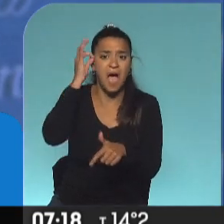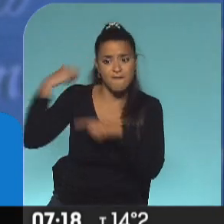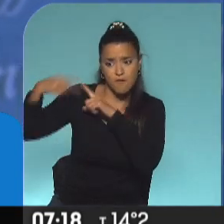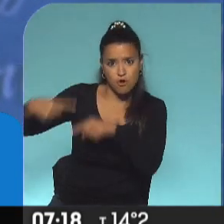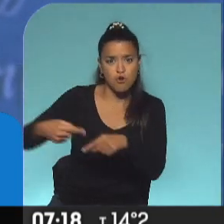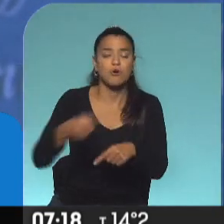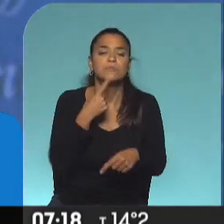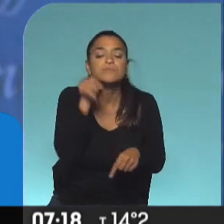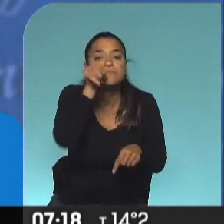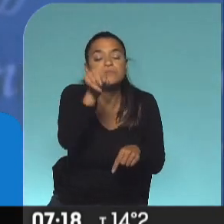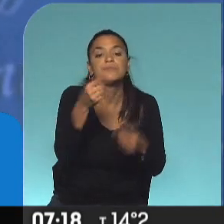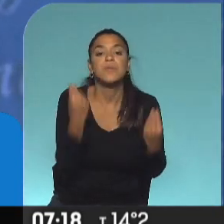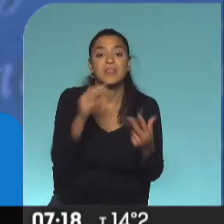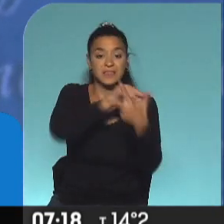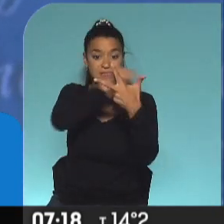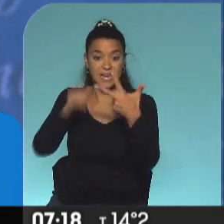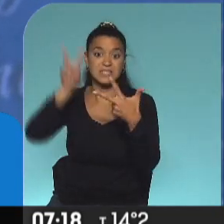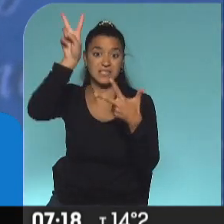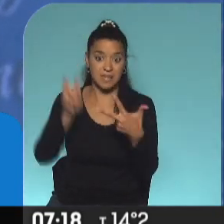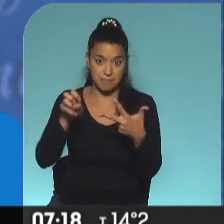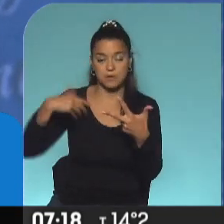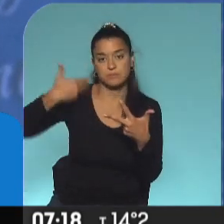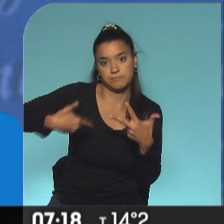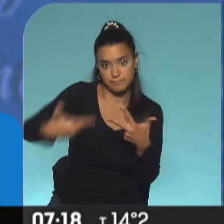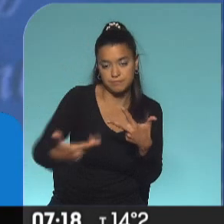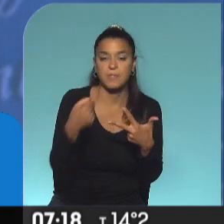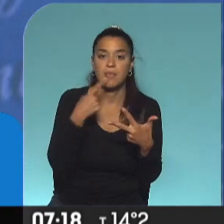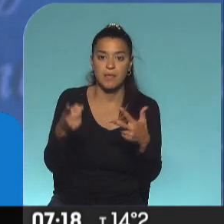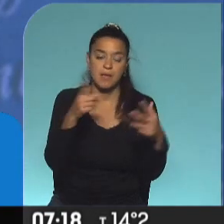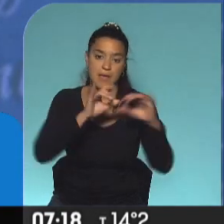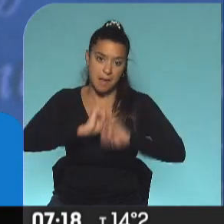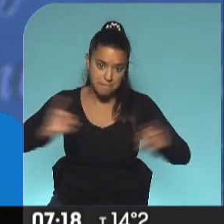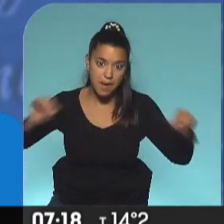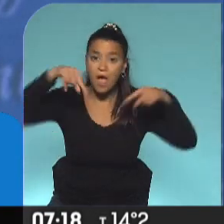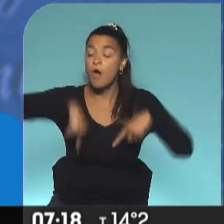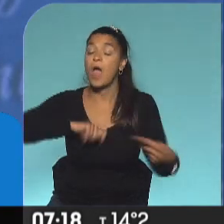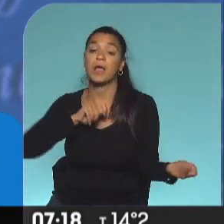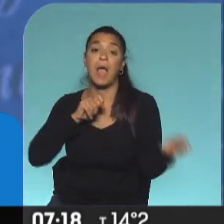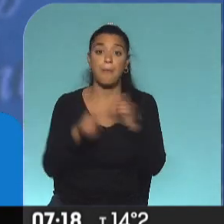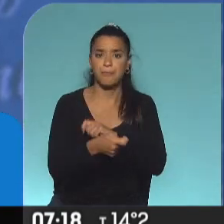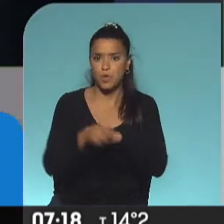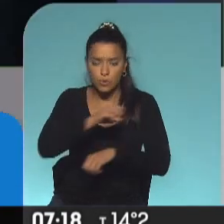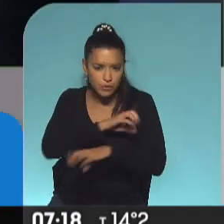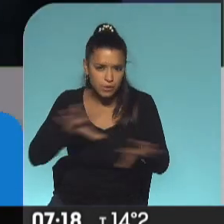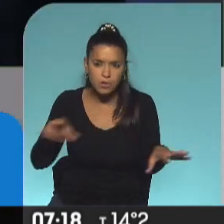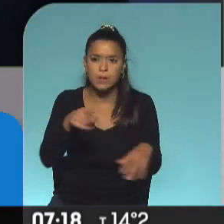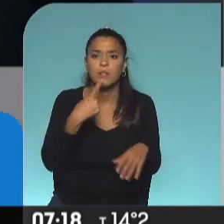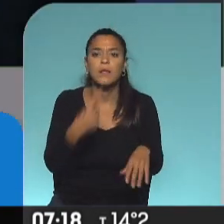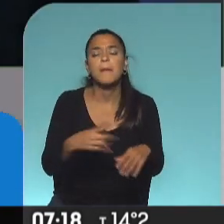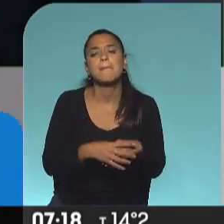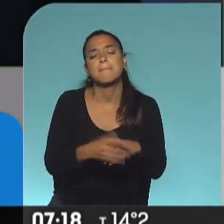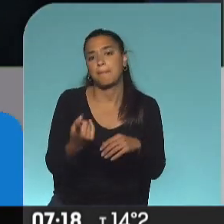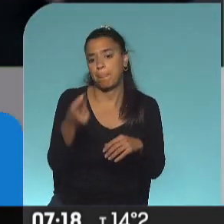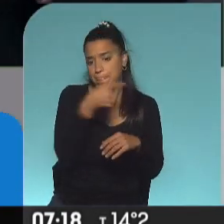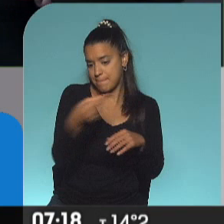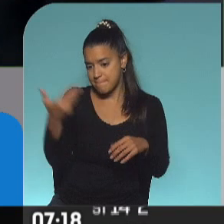tres ejes alrededor de los cuales se venía desarrollando la pandemia. Ahora, la campaña cambió de foco totalmente en la última semana,